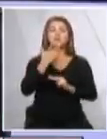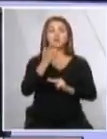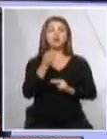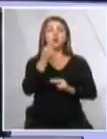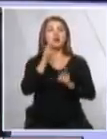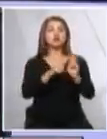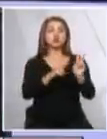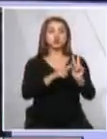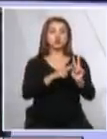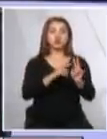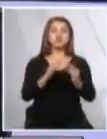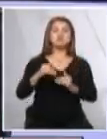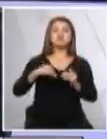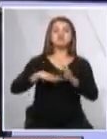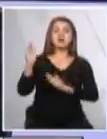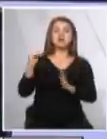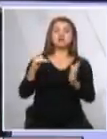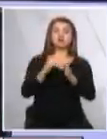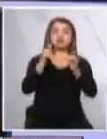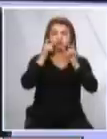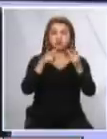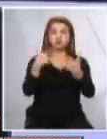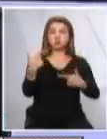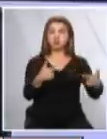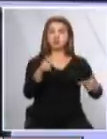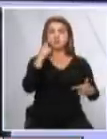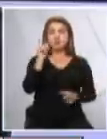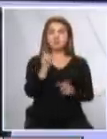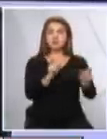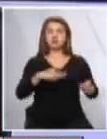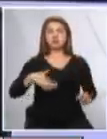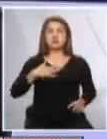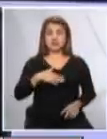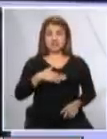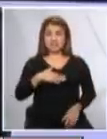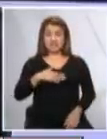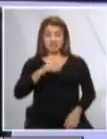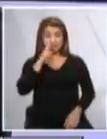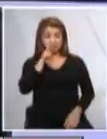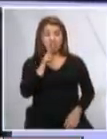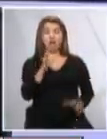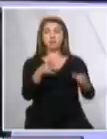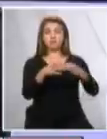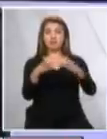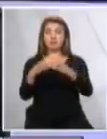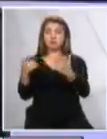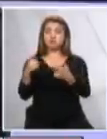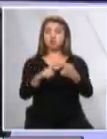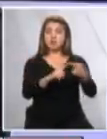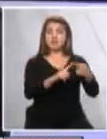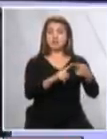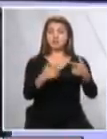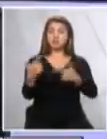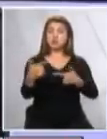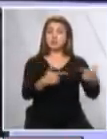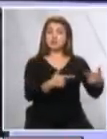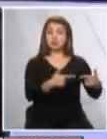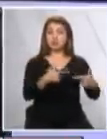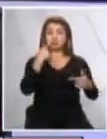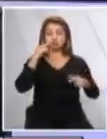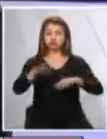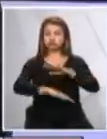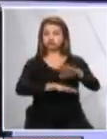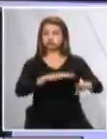esta crisis es un mayor nivel de politización. Pero la gente lo único que quiere es, al haber unido partidos políticos con